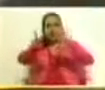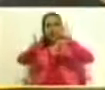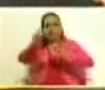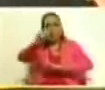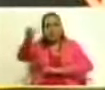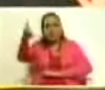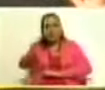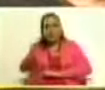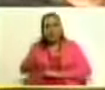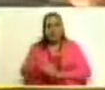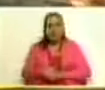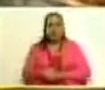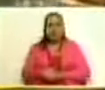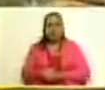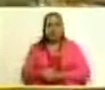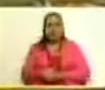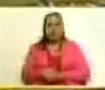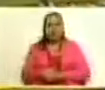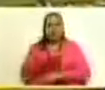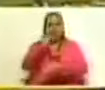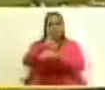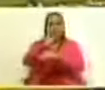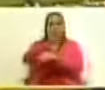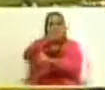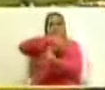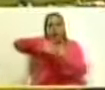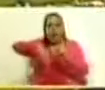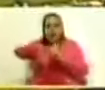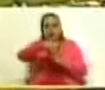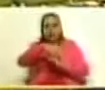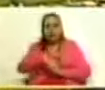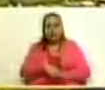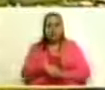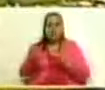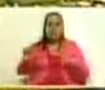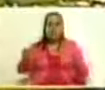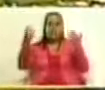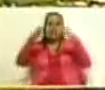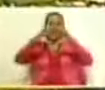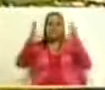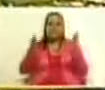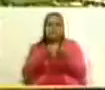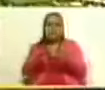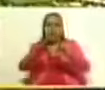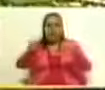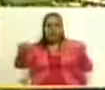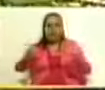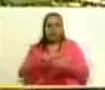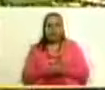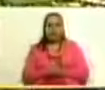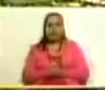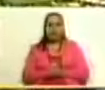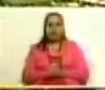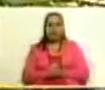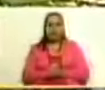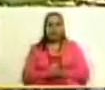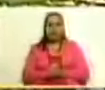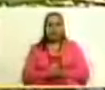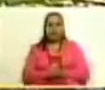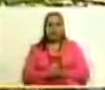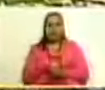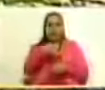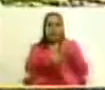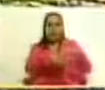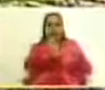5.7% a la ecología, la salvación del planeta, la mitigación de